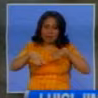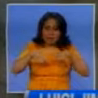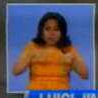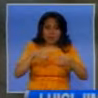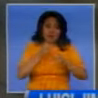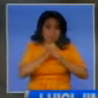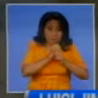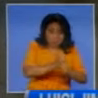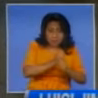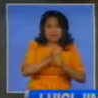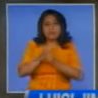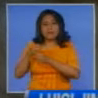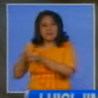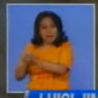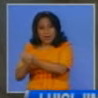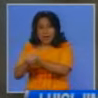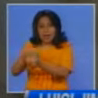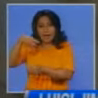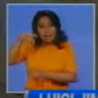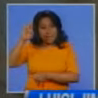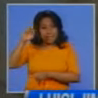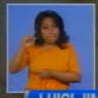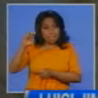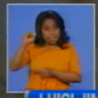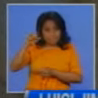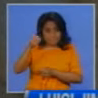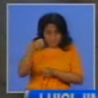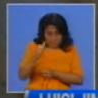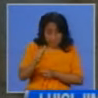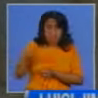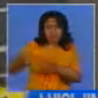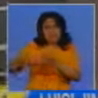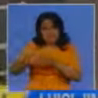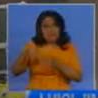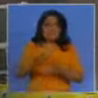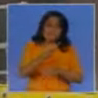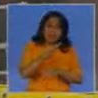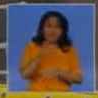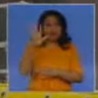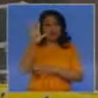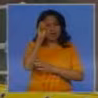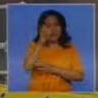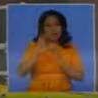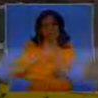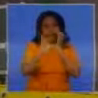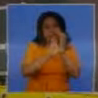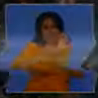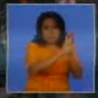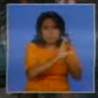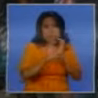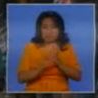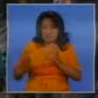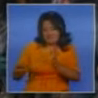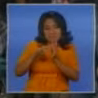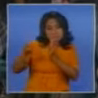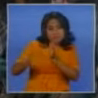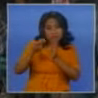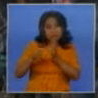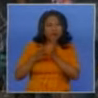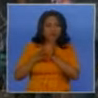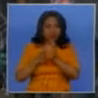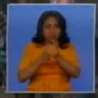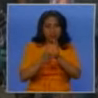Amazonas y avenida La Presa. Tenemos estimado que sean unos 50 a 80 buses. Tome en cuenta que no se podrá ingresar con correas,